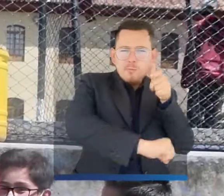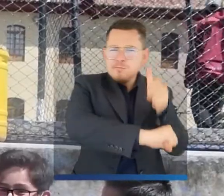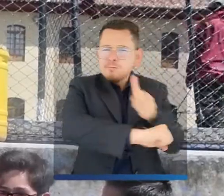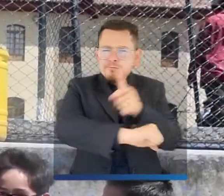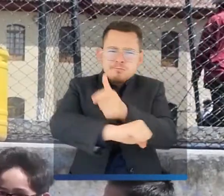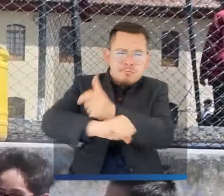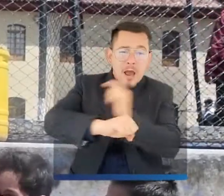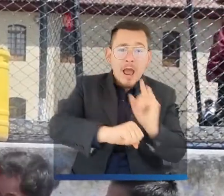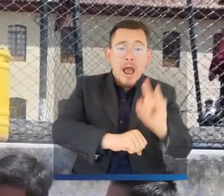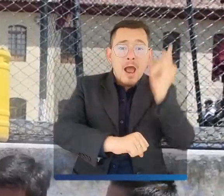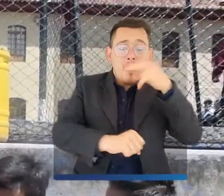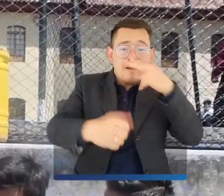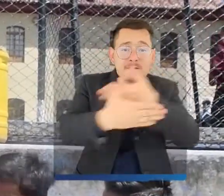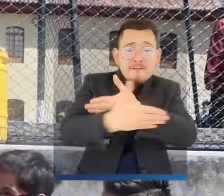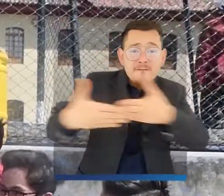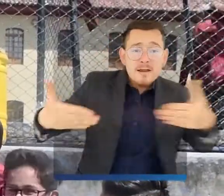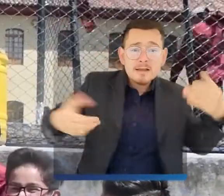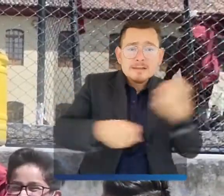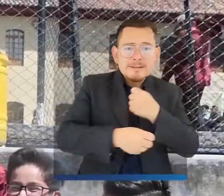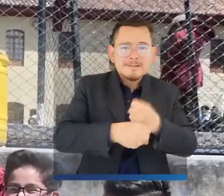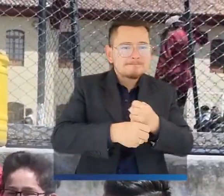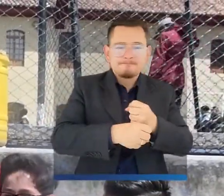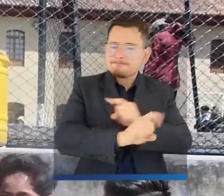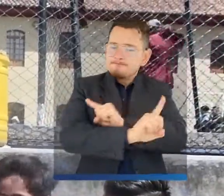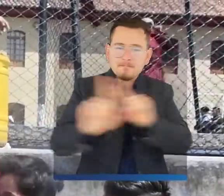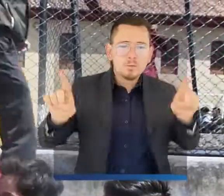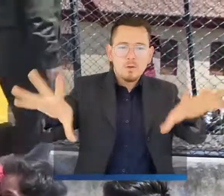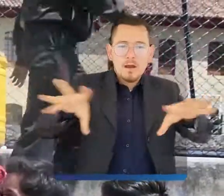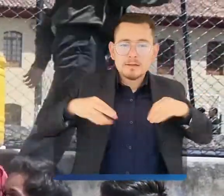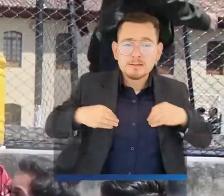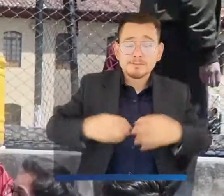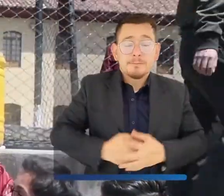ok. En La Esperanza. En Las Quintas.